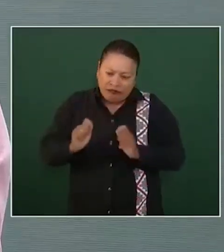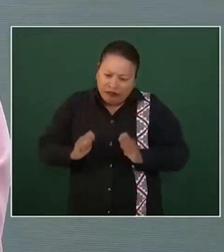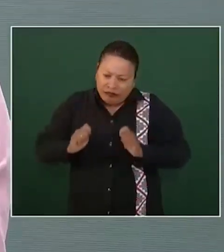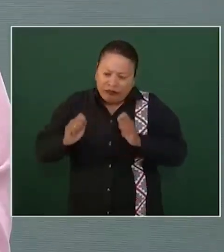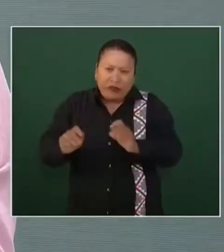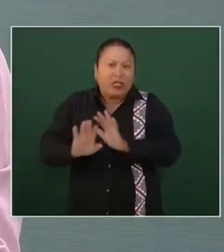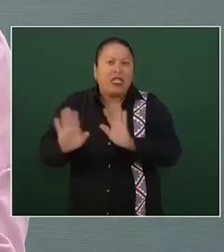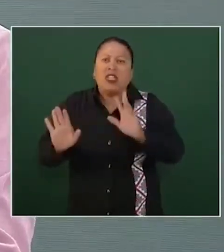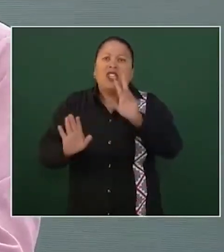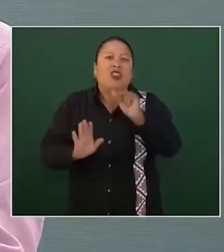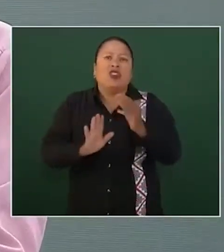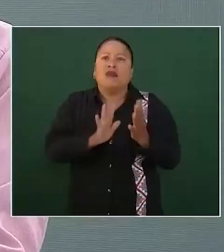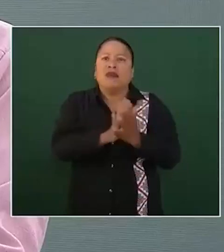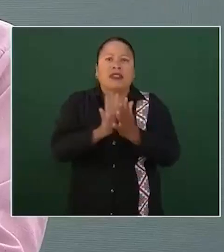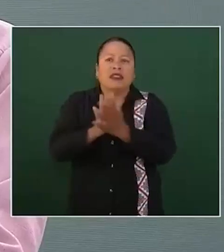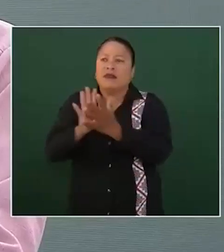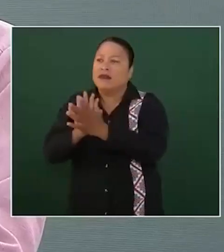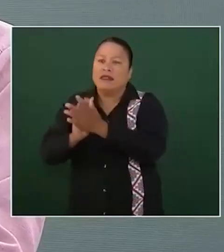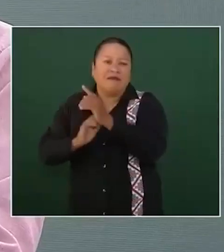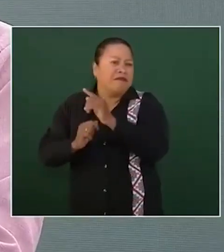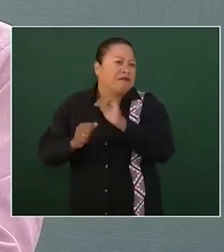Ya no voy a participar en nada.